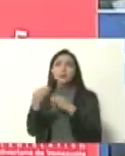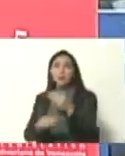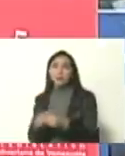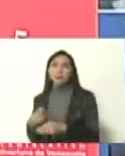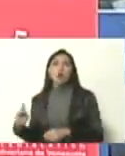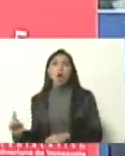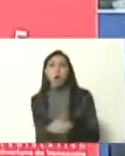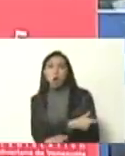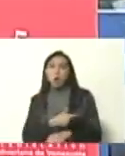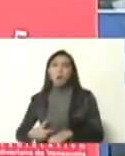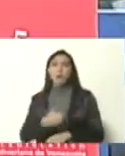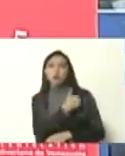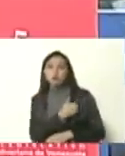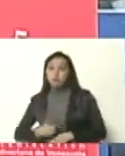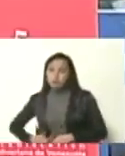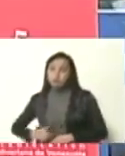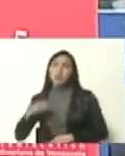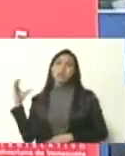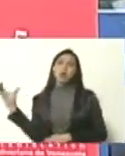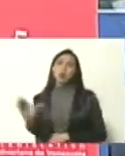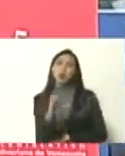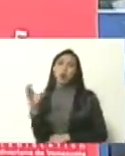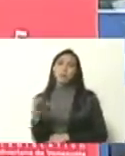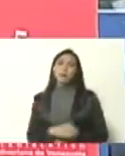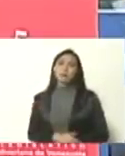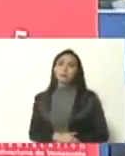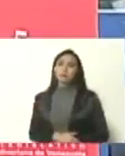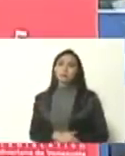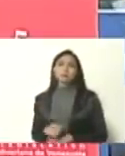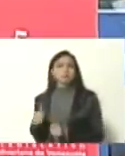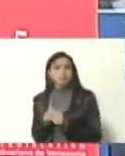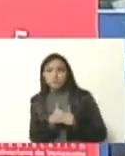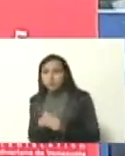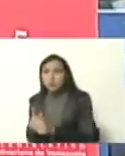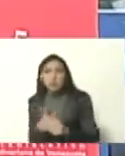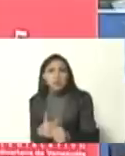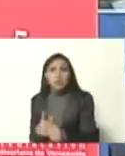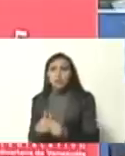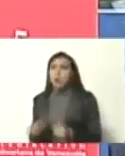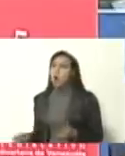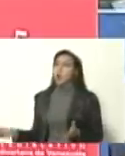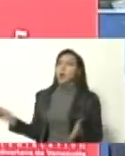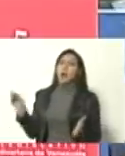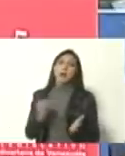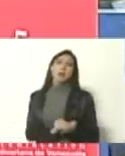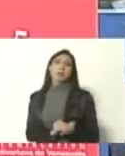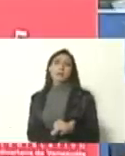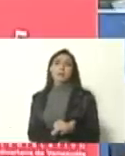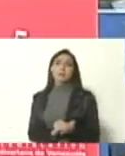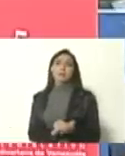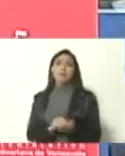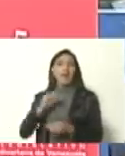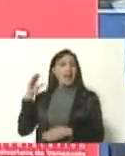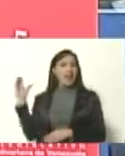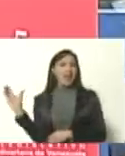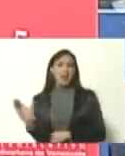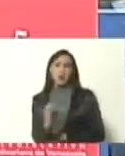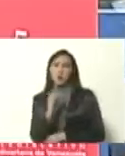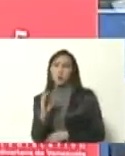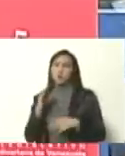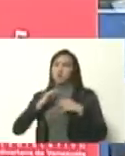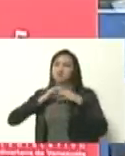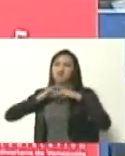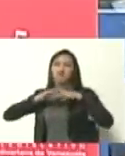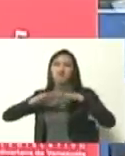gobierno de Iván Duque. No se detienen, mientes, repetimos, es la colombianización de